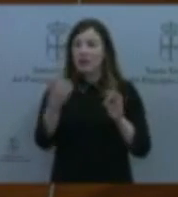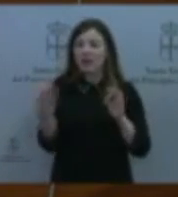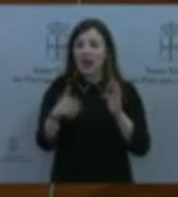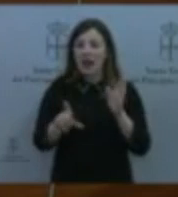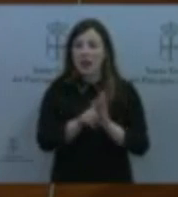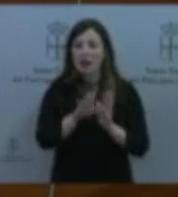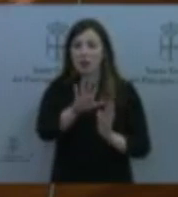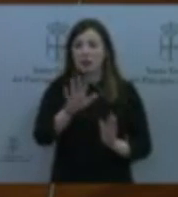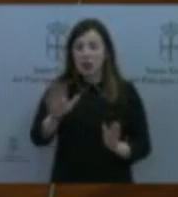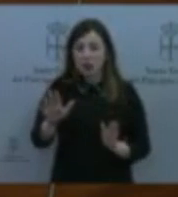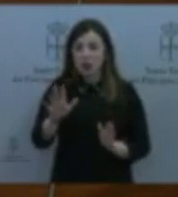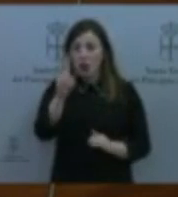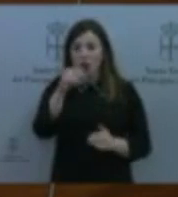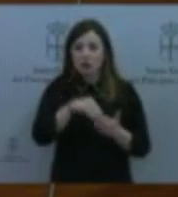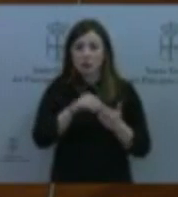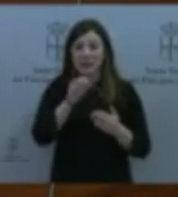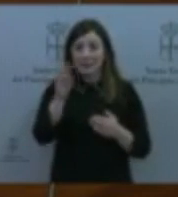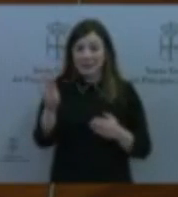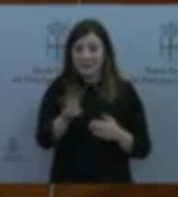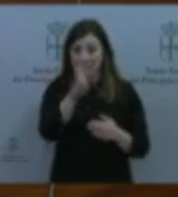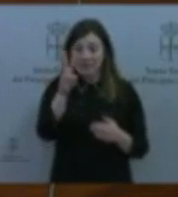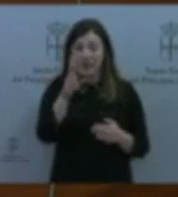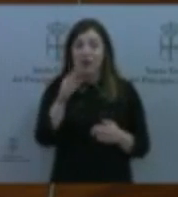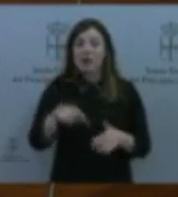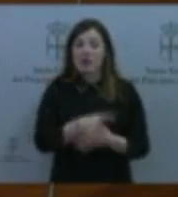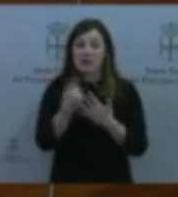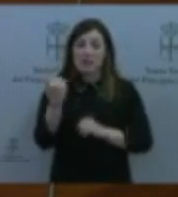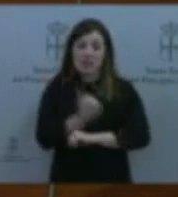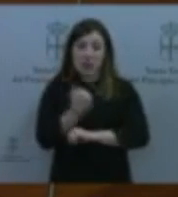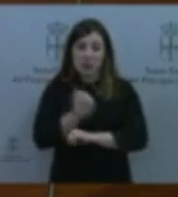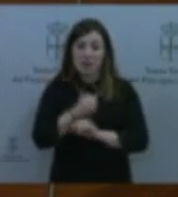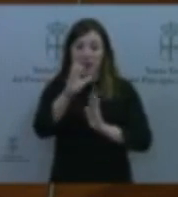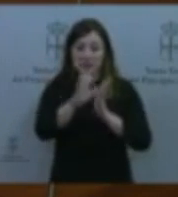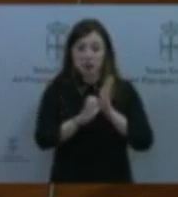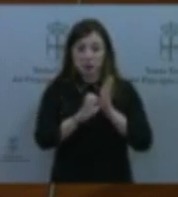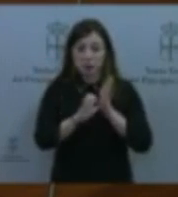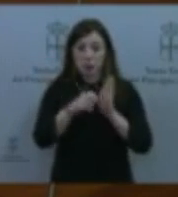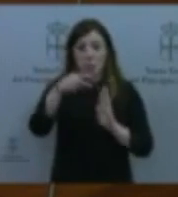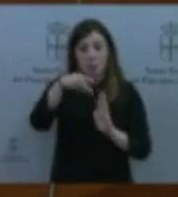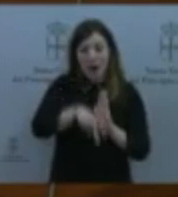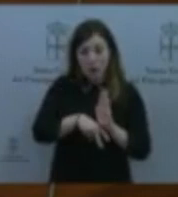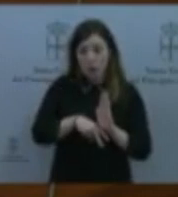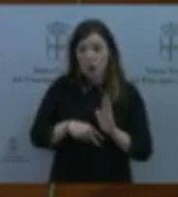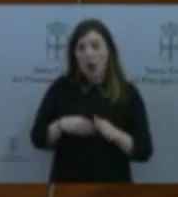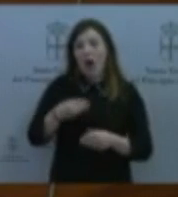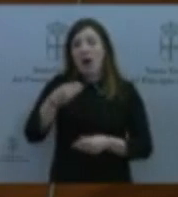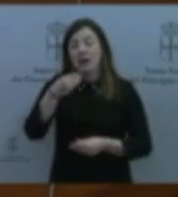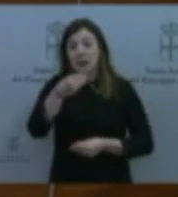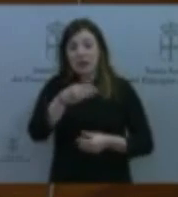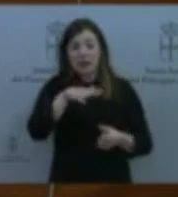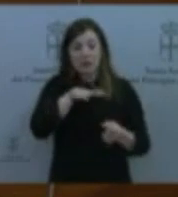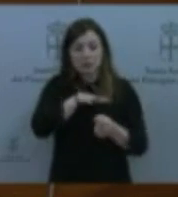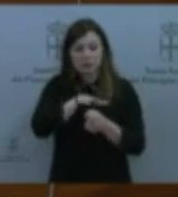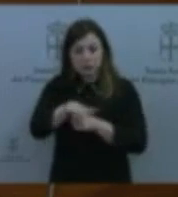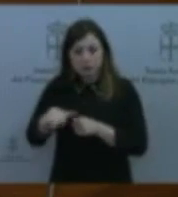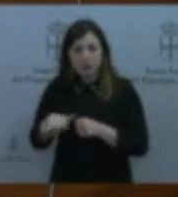55/2003 de 16 de diciembre del Estatuto Marco, aplicable a todos los servicios de salud, es decir, una ley de